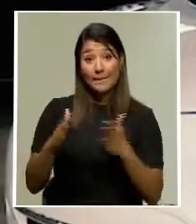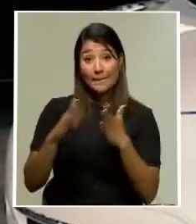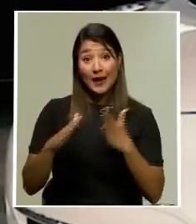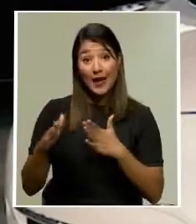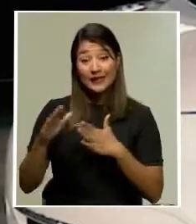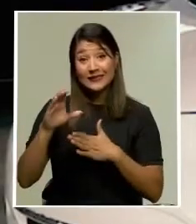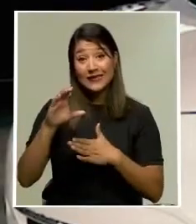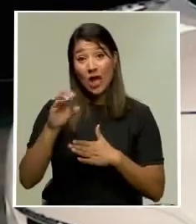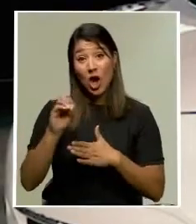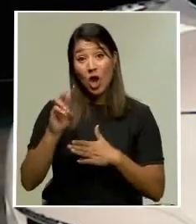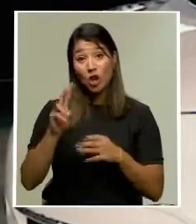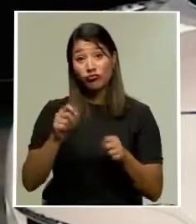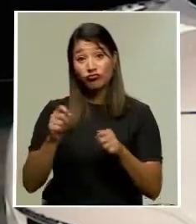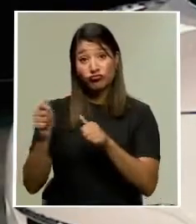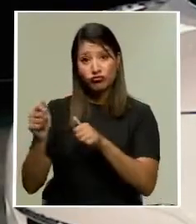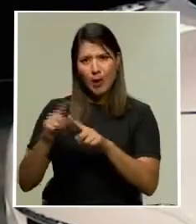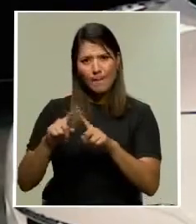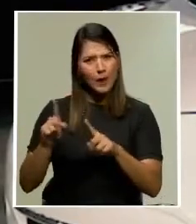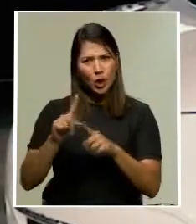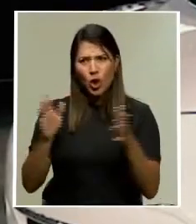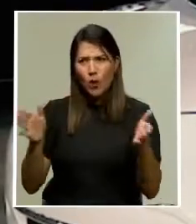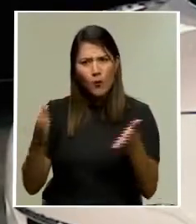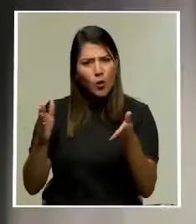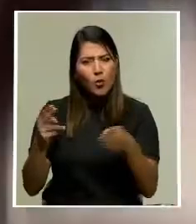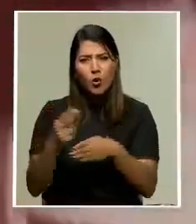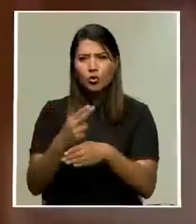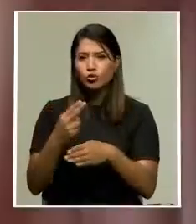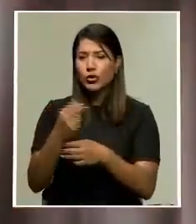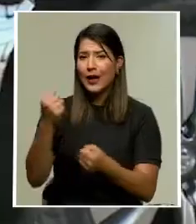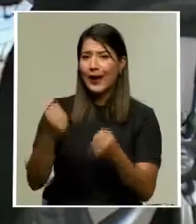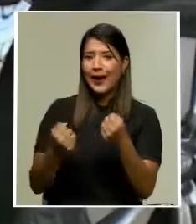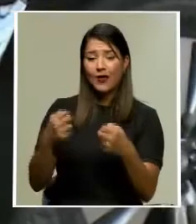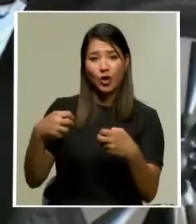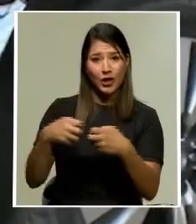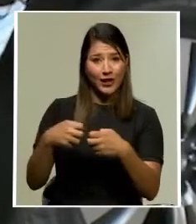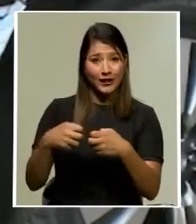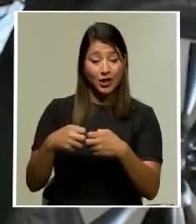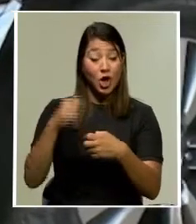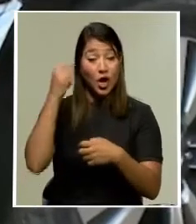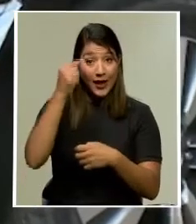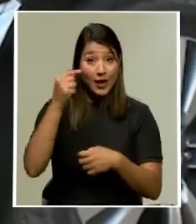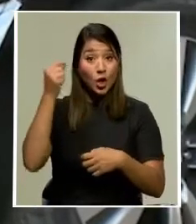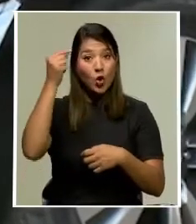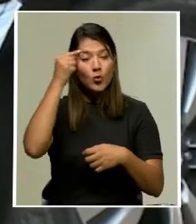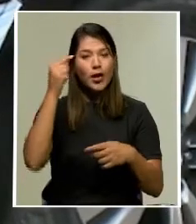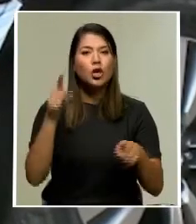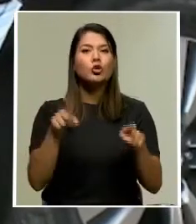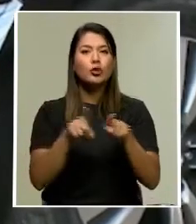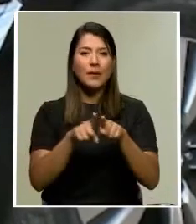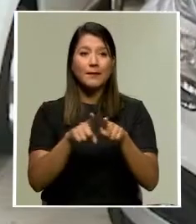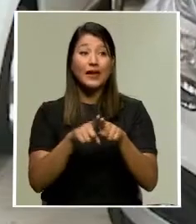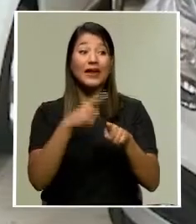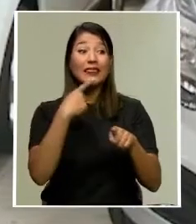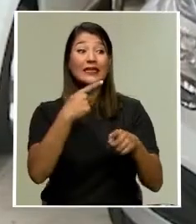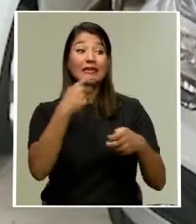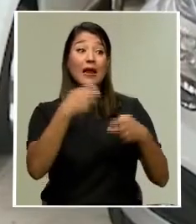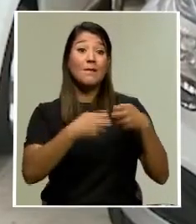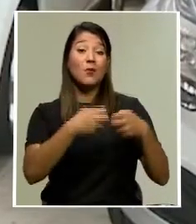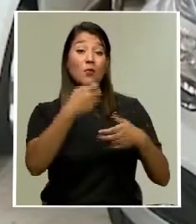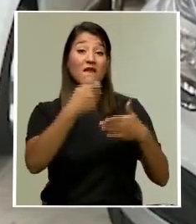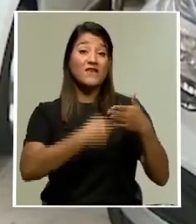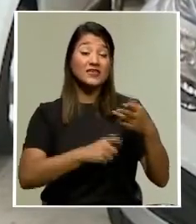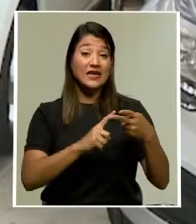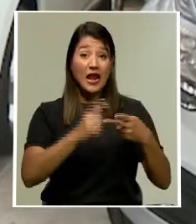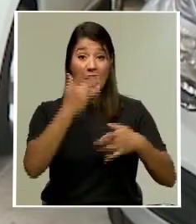no promueve el uso de carros eléctricos. El Poder Ejecutivo, por su parte, achaca a la crisis fiscal, la pandemia